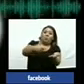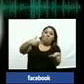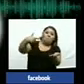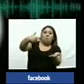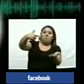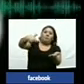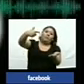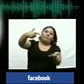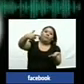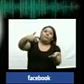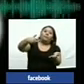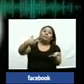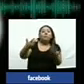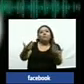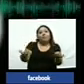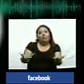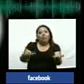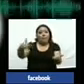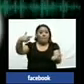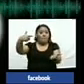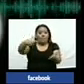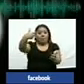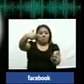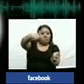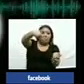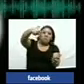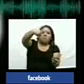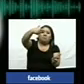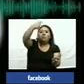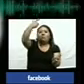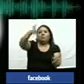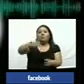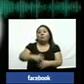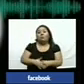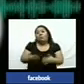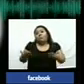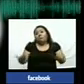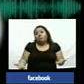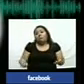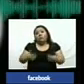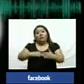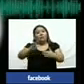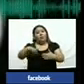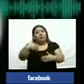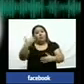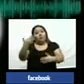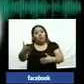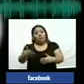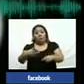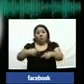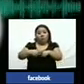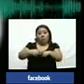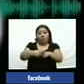de juego corta y seguidamente con arma blanca. ¡Gracias! ¡Gracias! ¡Gracias! ¡Gracias! ¡Gracias! ¡Gracias!